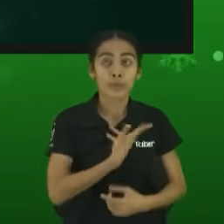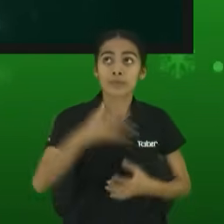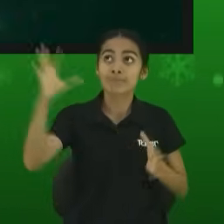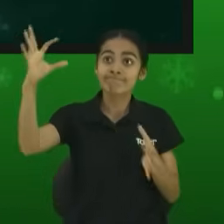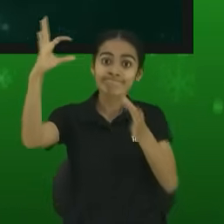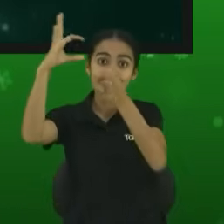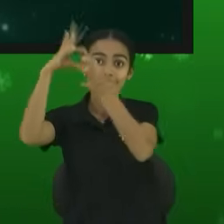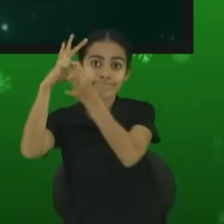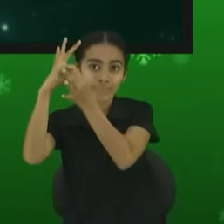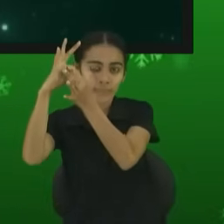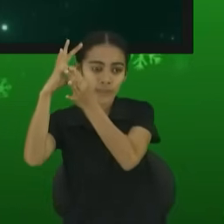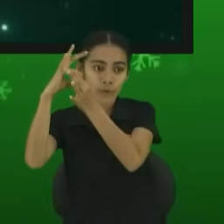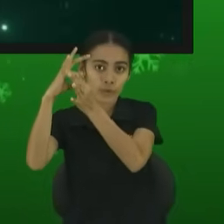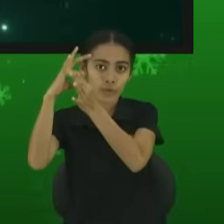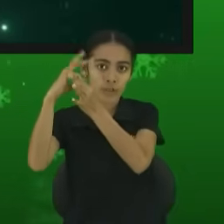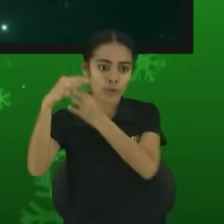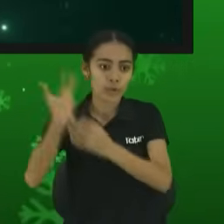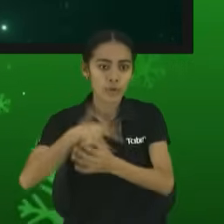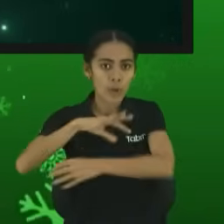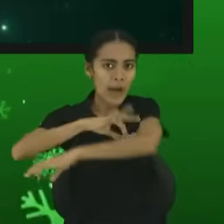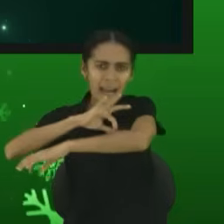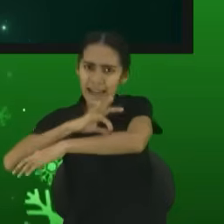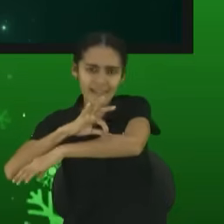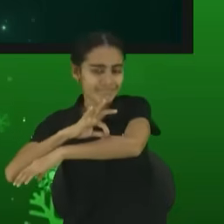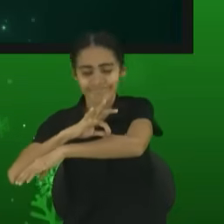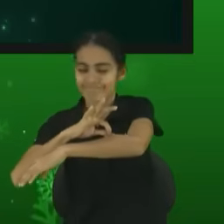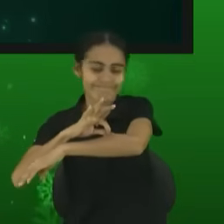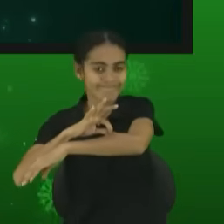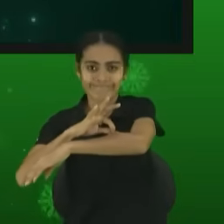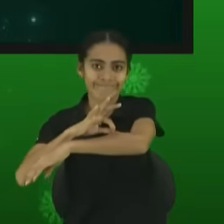Jesús, los que no andan conforme a la carne,